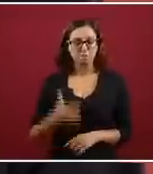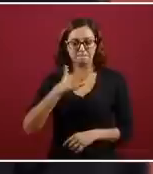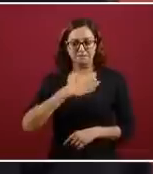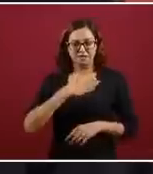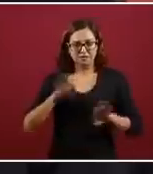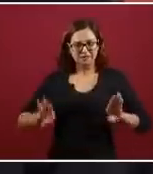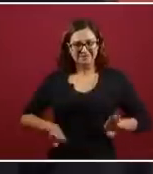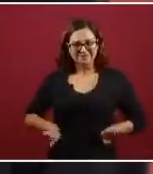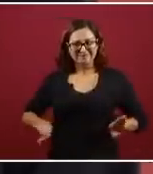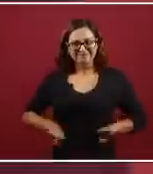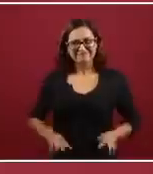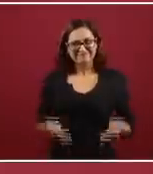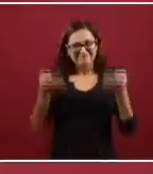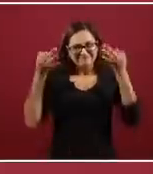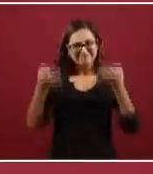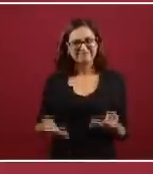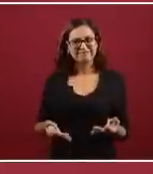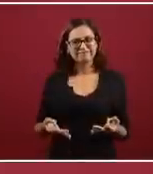principios,